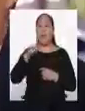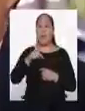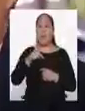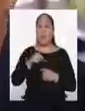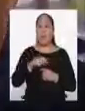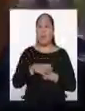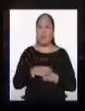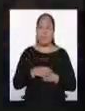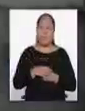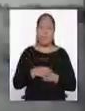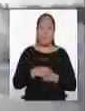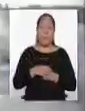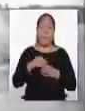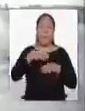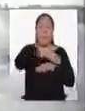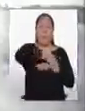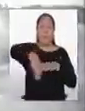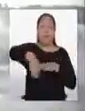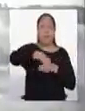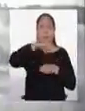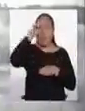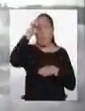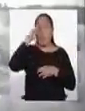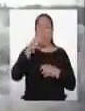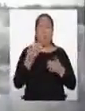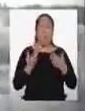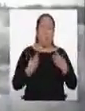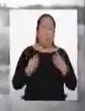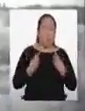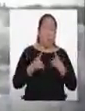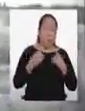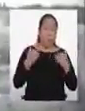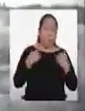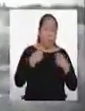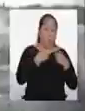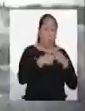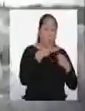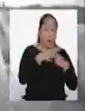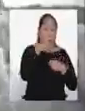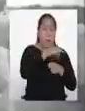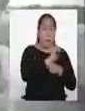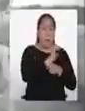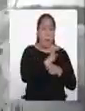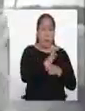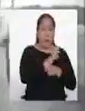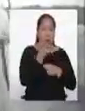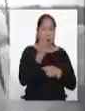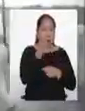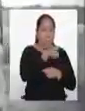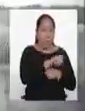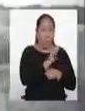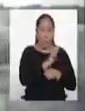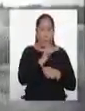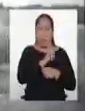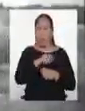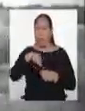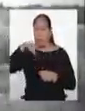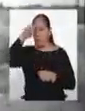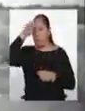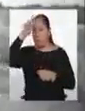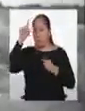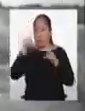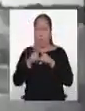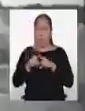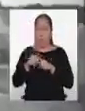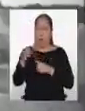cohesionar a la opinión pública, ¿no? Cuando había algún problema interno. Eso no solo ocurrió en Ecuador, ha ocurrido también en el Perú y ha ocurrido en otros países,